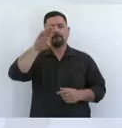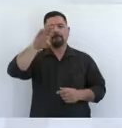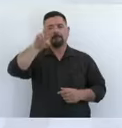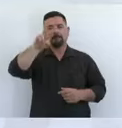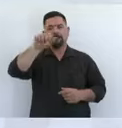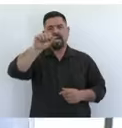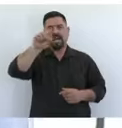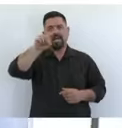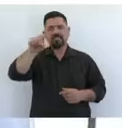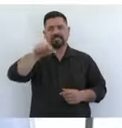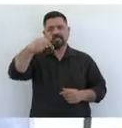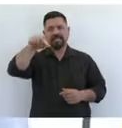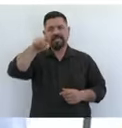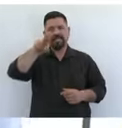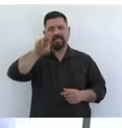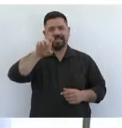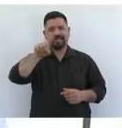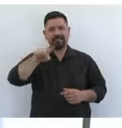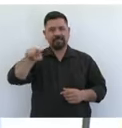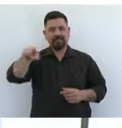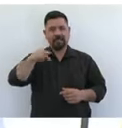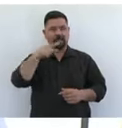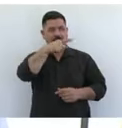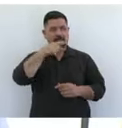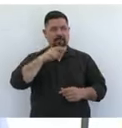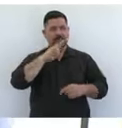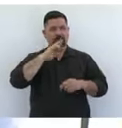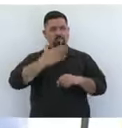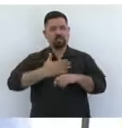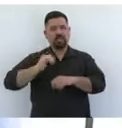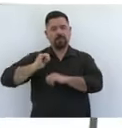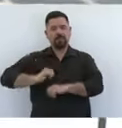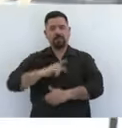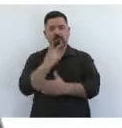becas para el bienestar,